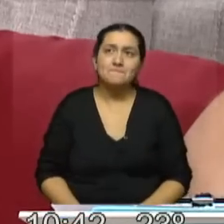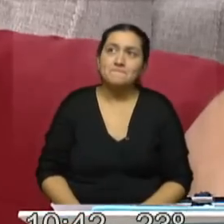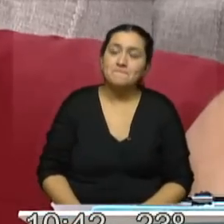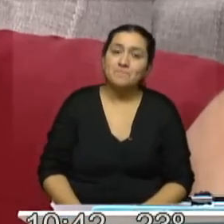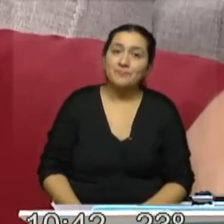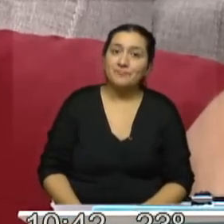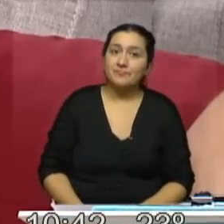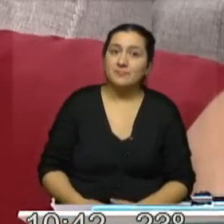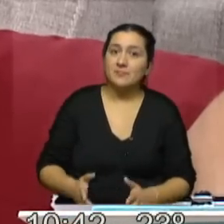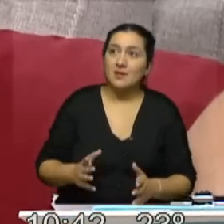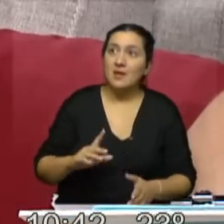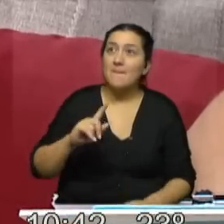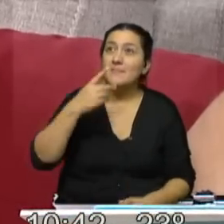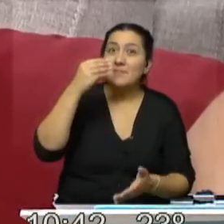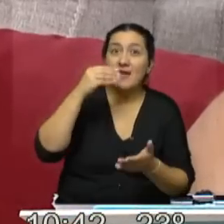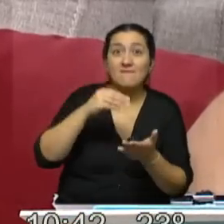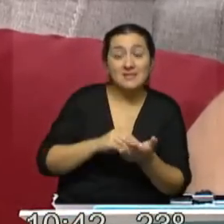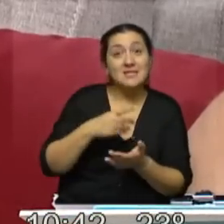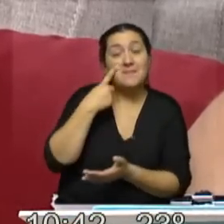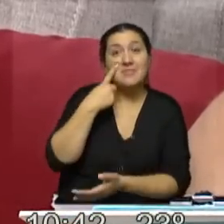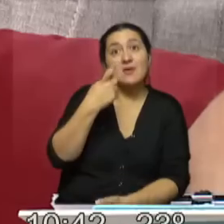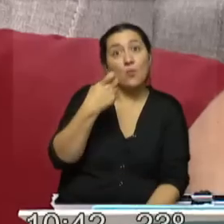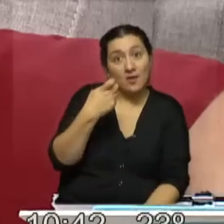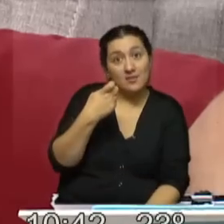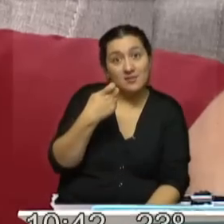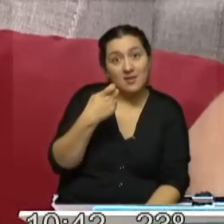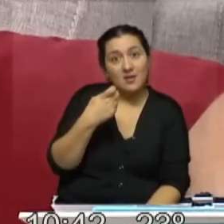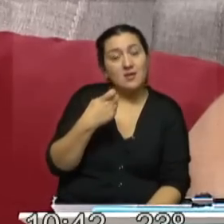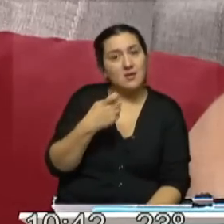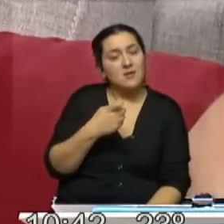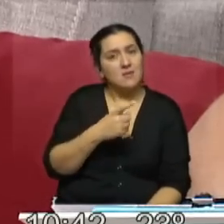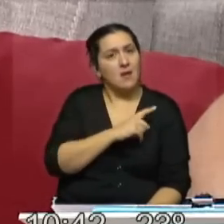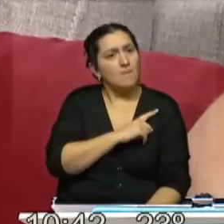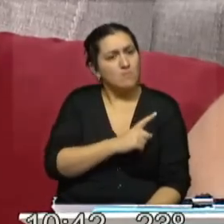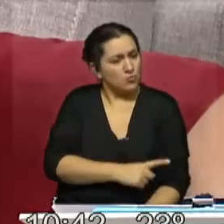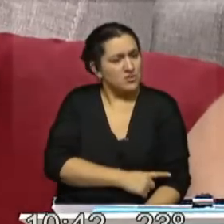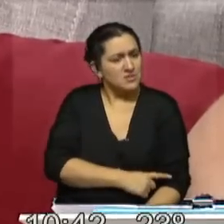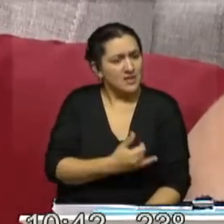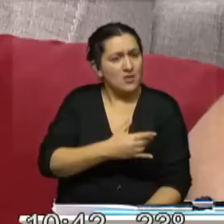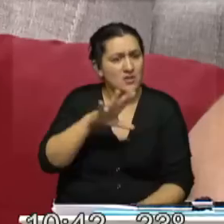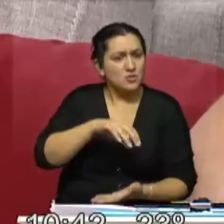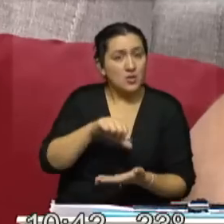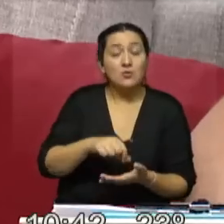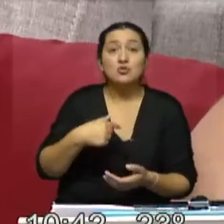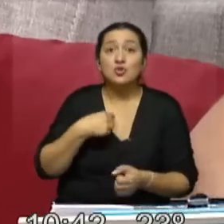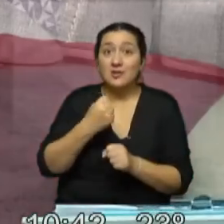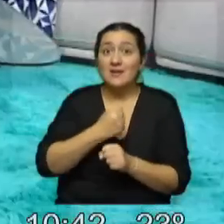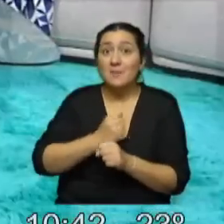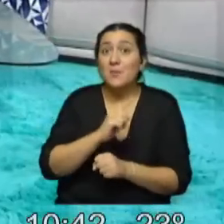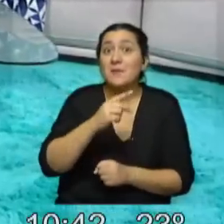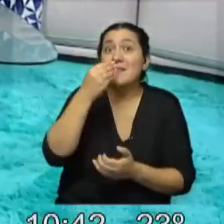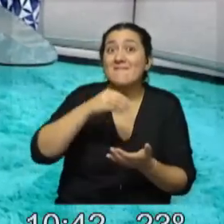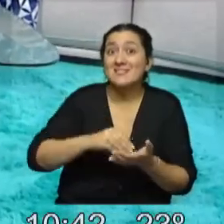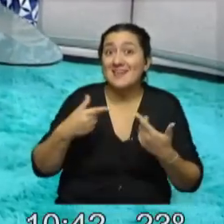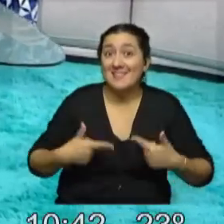te digo la primera vez que me di cuenta la potencia que tenía una ciudad fue cuando trabajé en la intendencia por primera vez